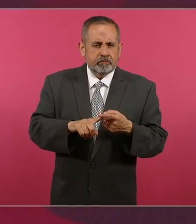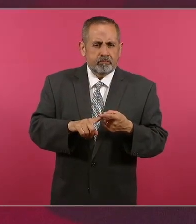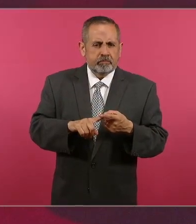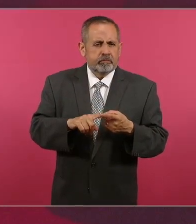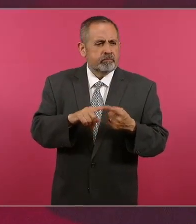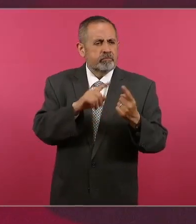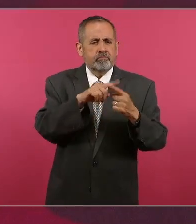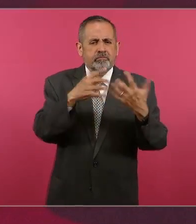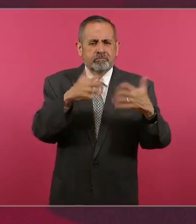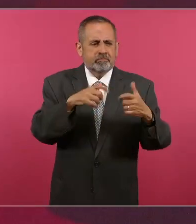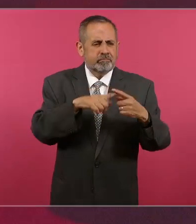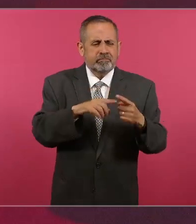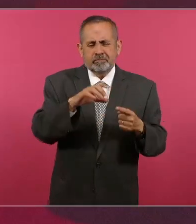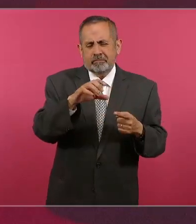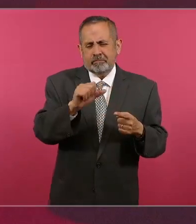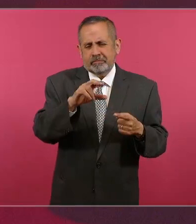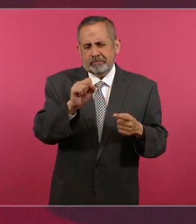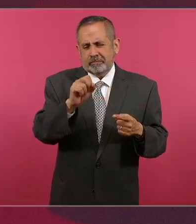de Carson,